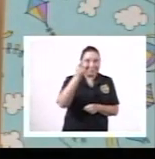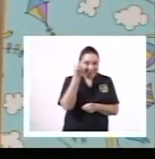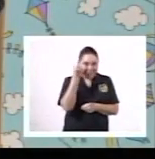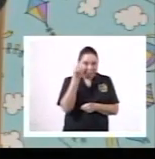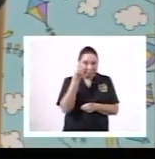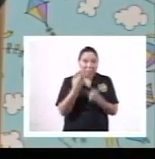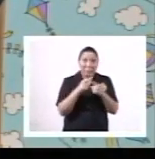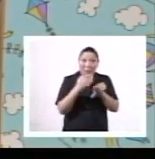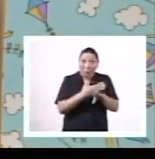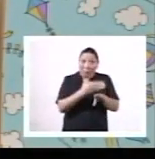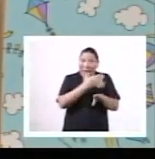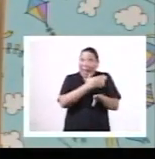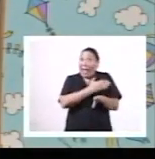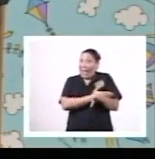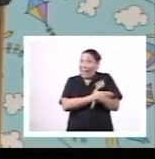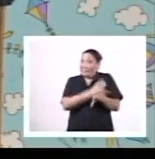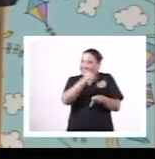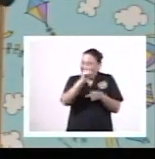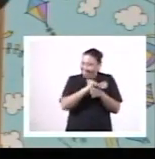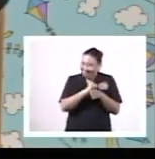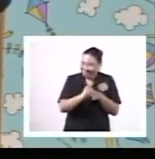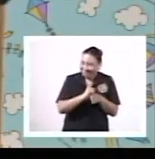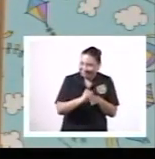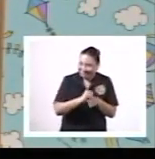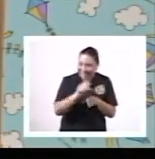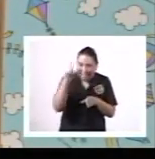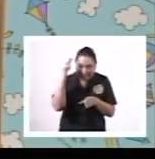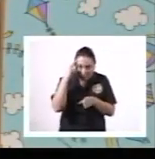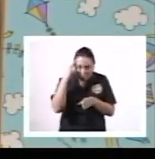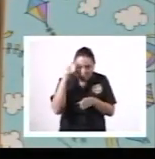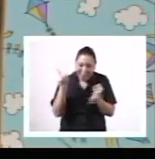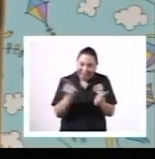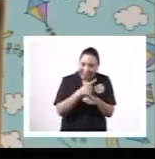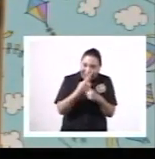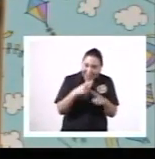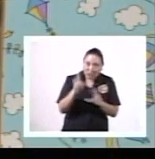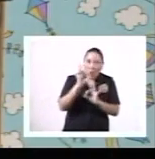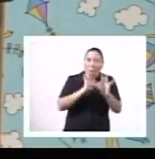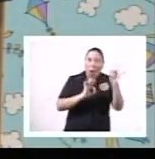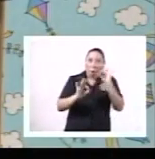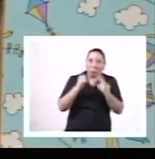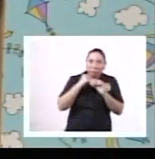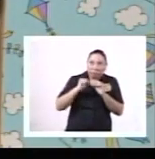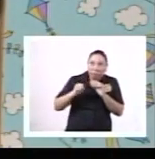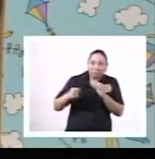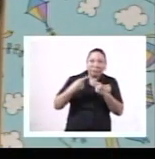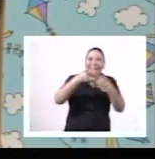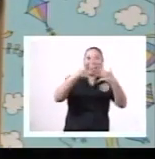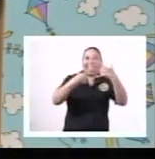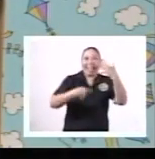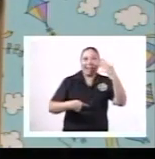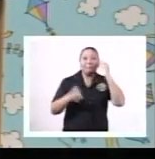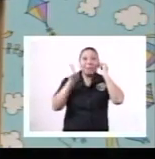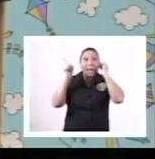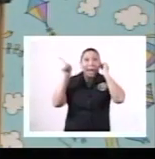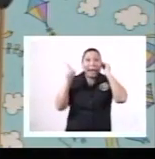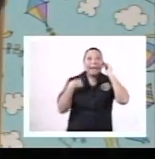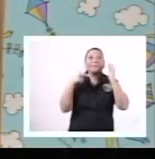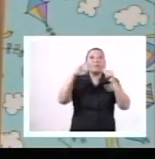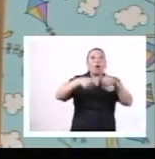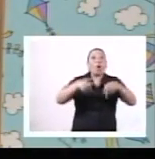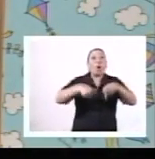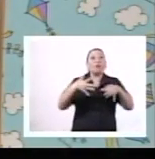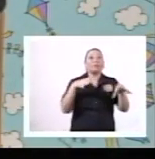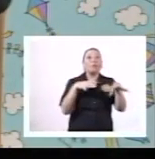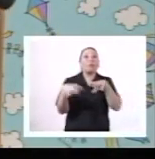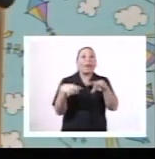el cuento, necesitamos nosotros estar preparados. Yo me voy a preparar con mi lengua para que no se me